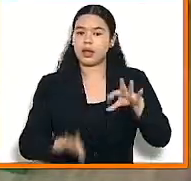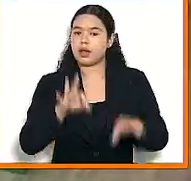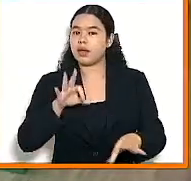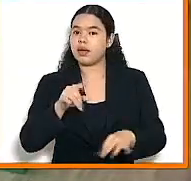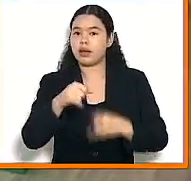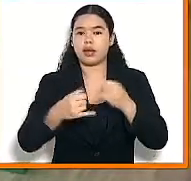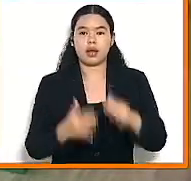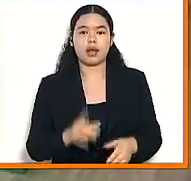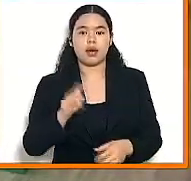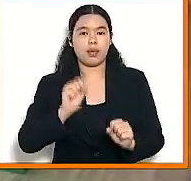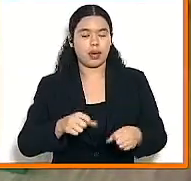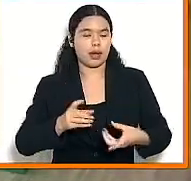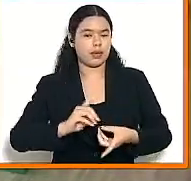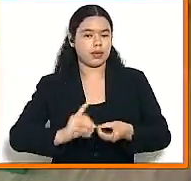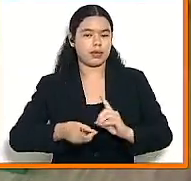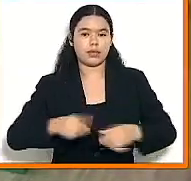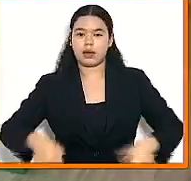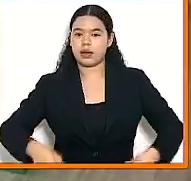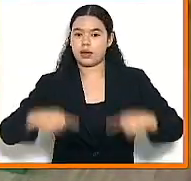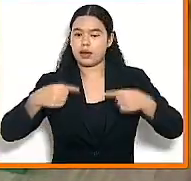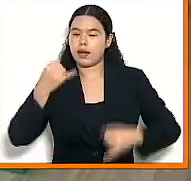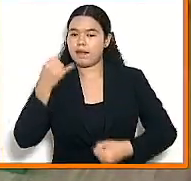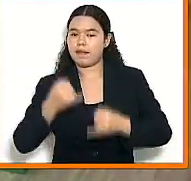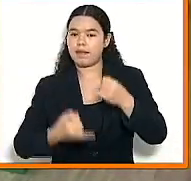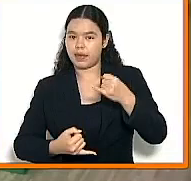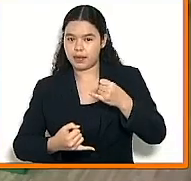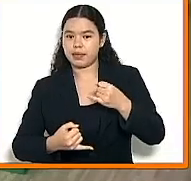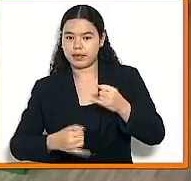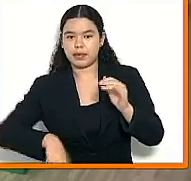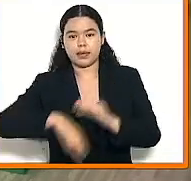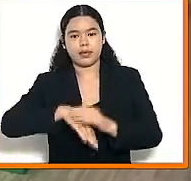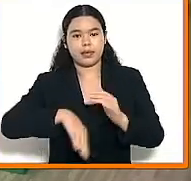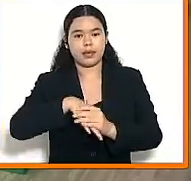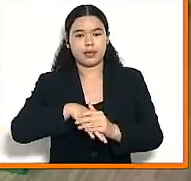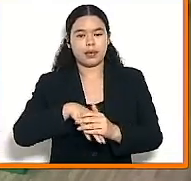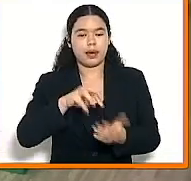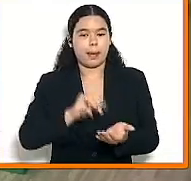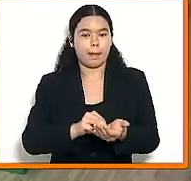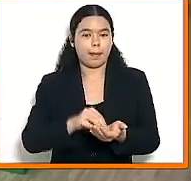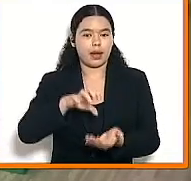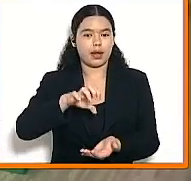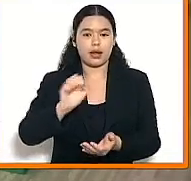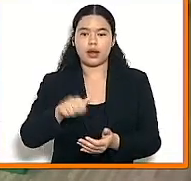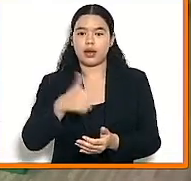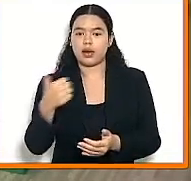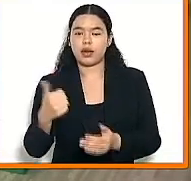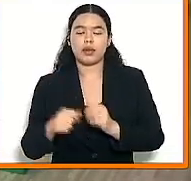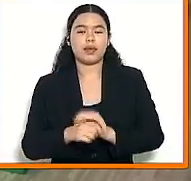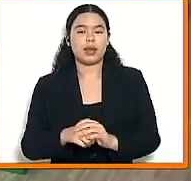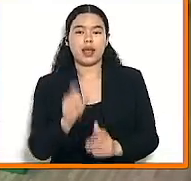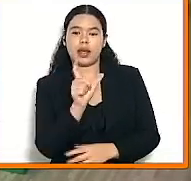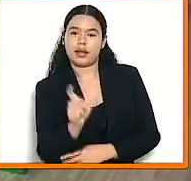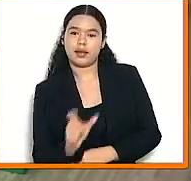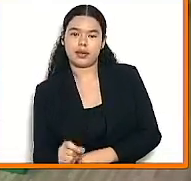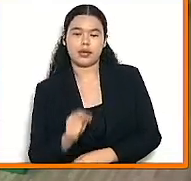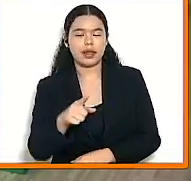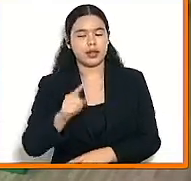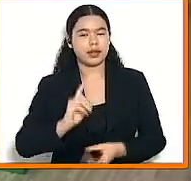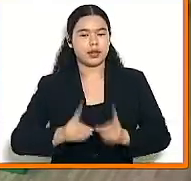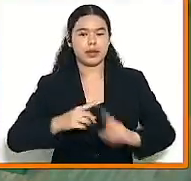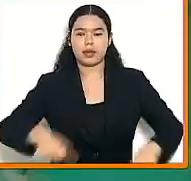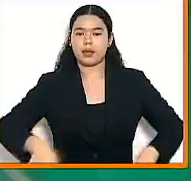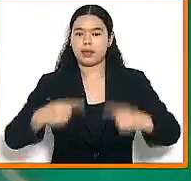que realice sus apuestas para mañana, la final de la Champions entre Manchester City e Inter de Milán, con Apostemos, tu casa de apuestas